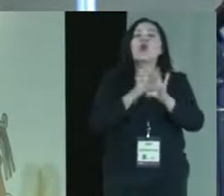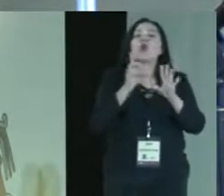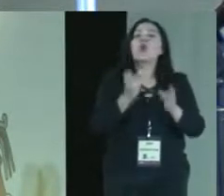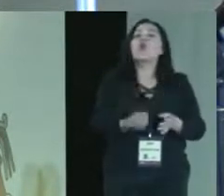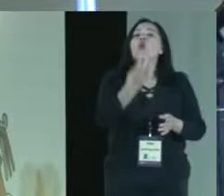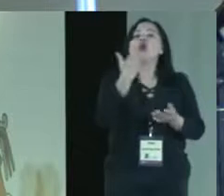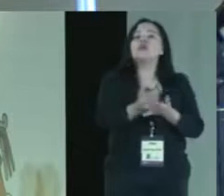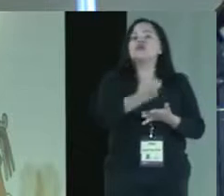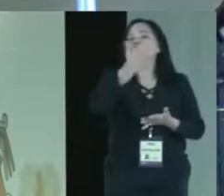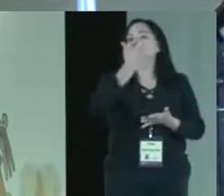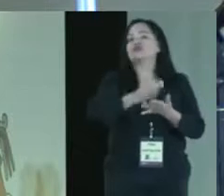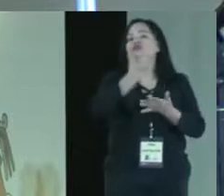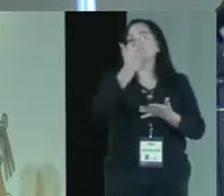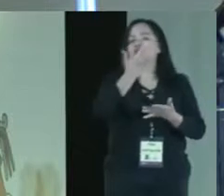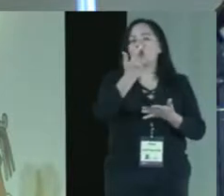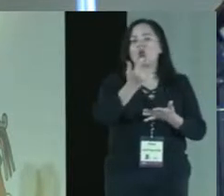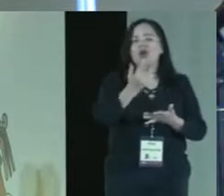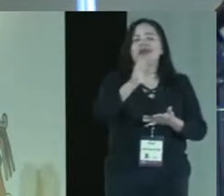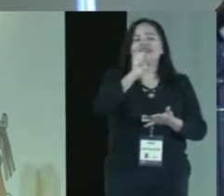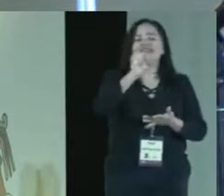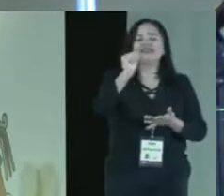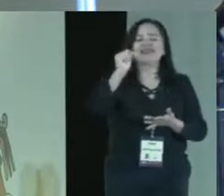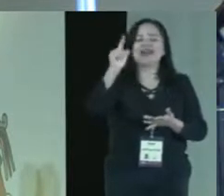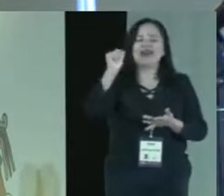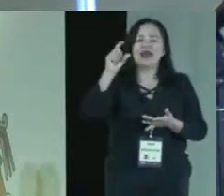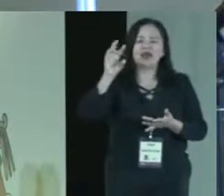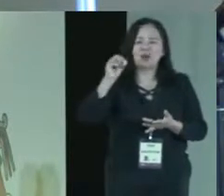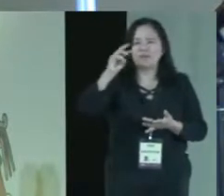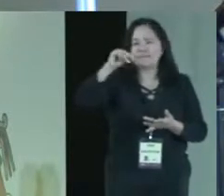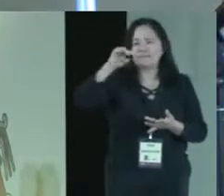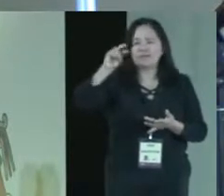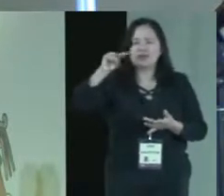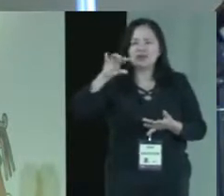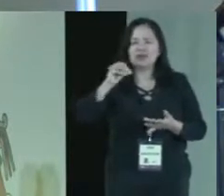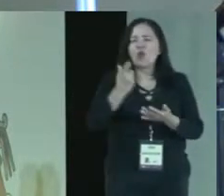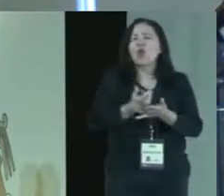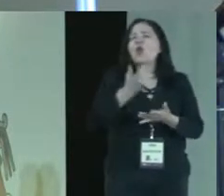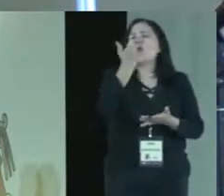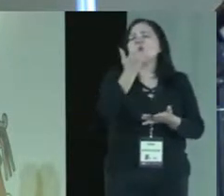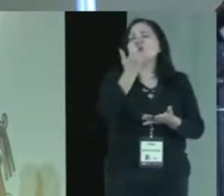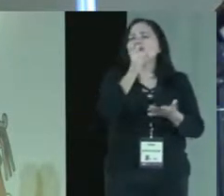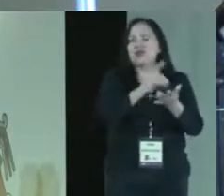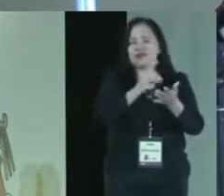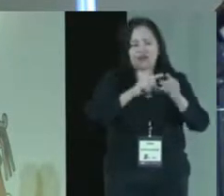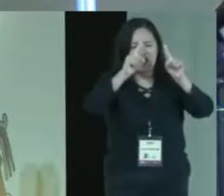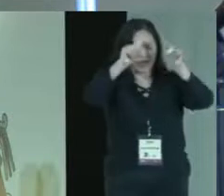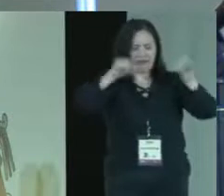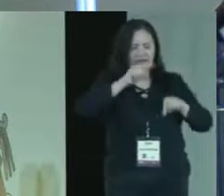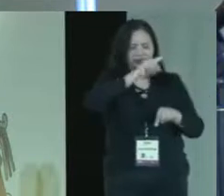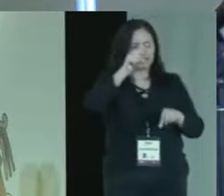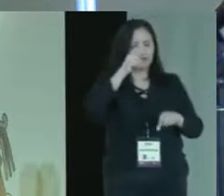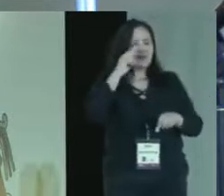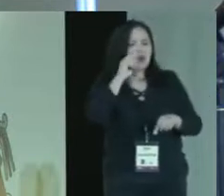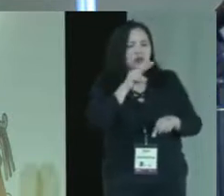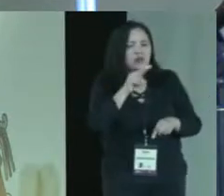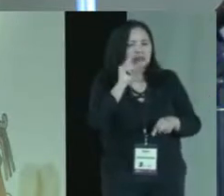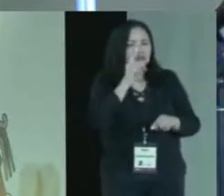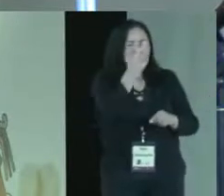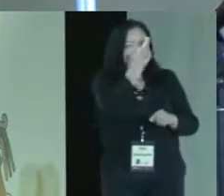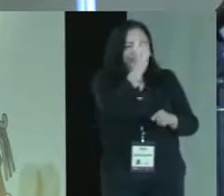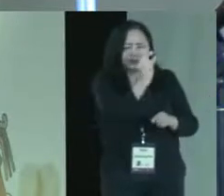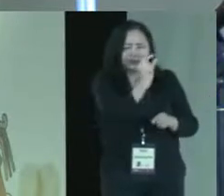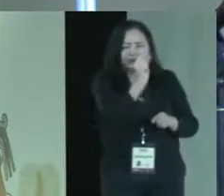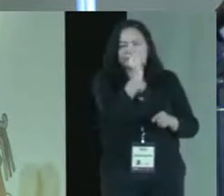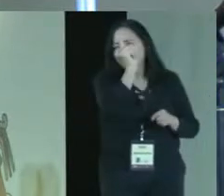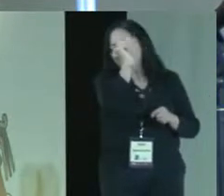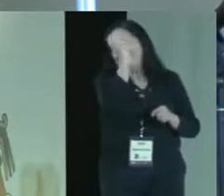salario mínimo indexado y nos damos cuenta de que teníamos un salario mínimo